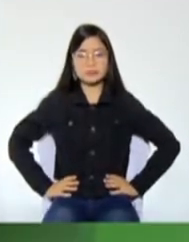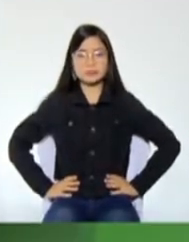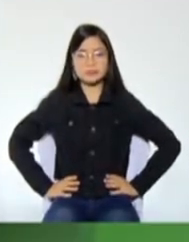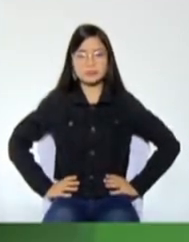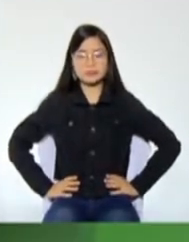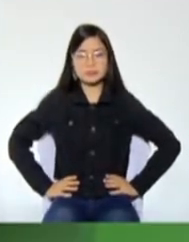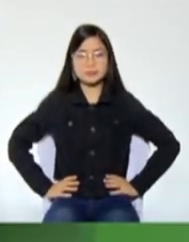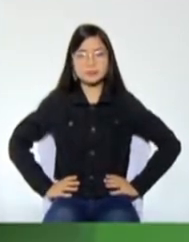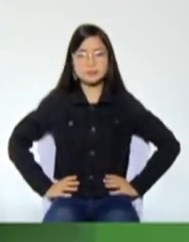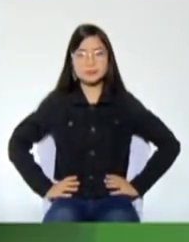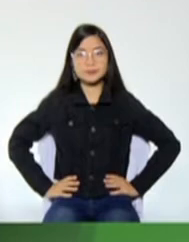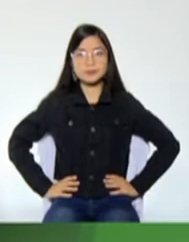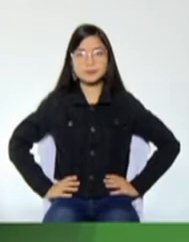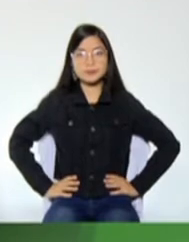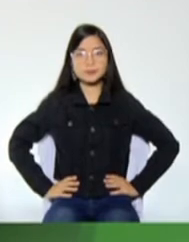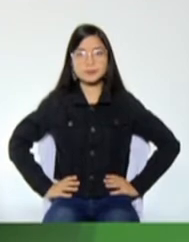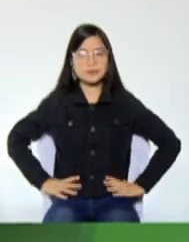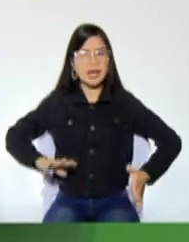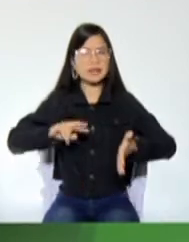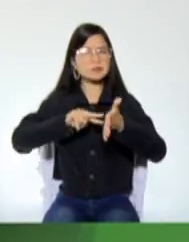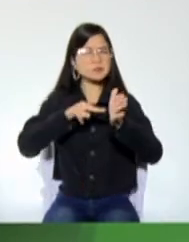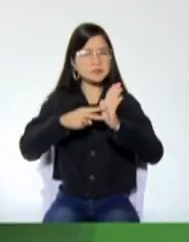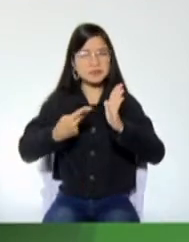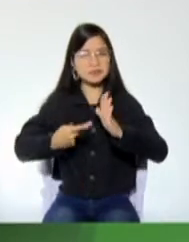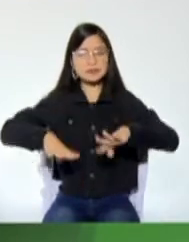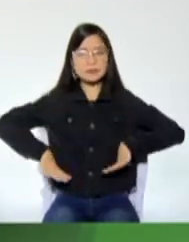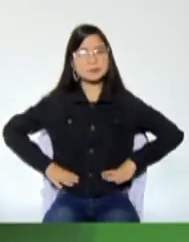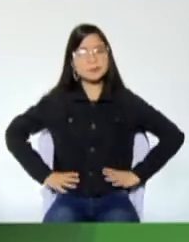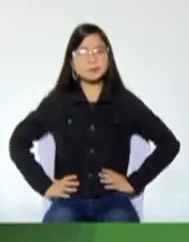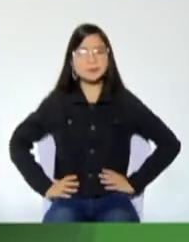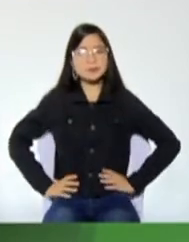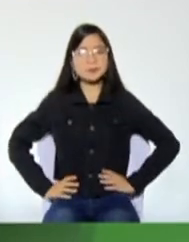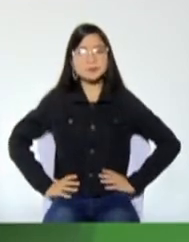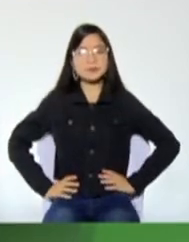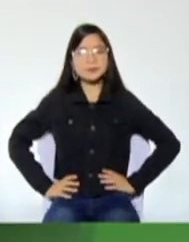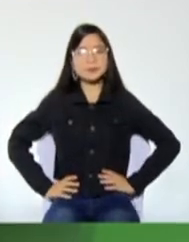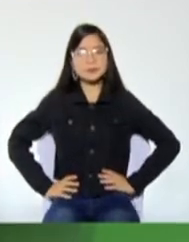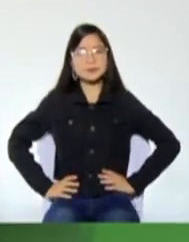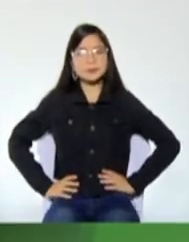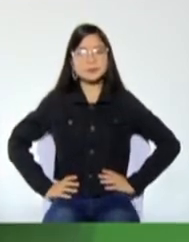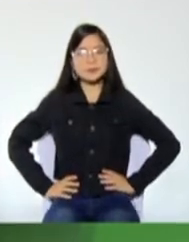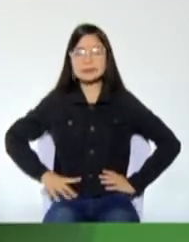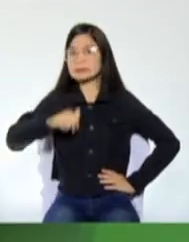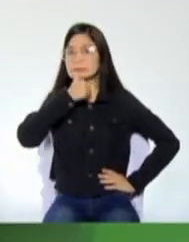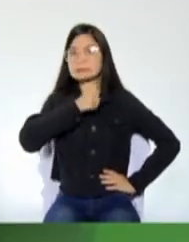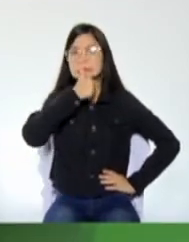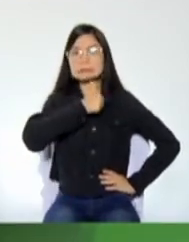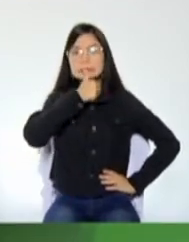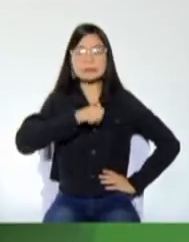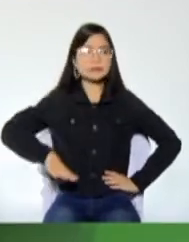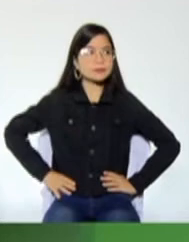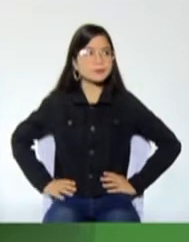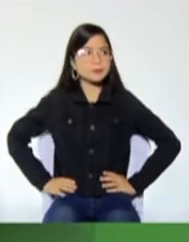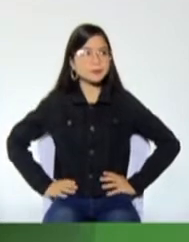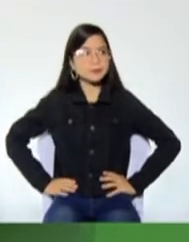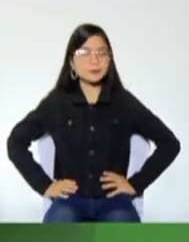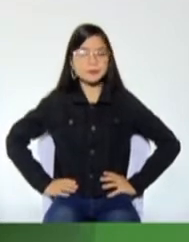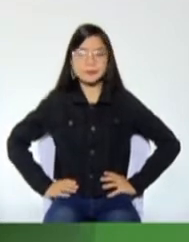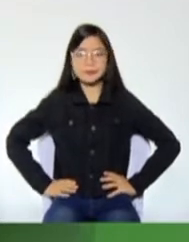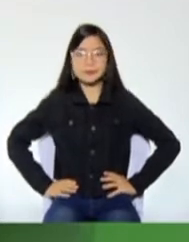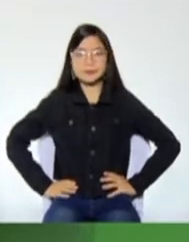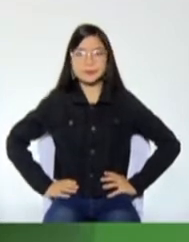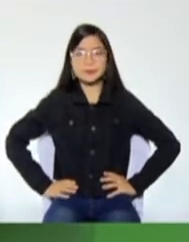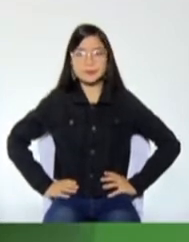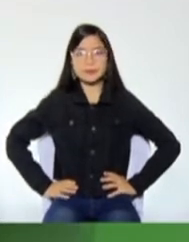¿sí? ¿Qué significa? Que está como impaciente, ¿cierto? Ok, cada uno